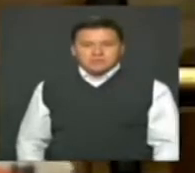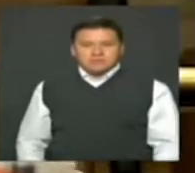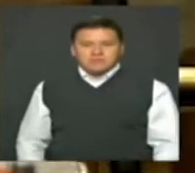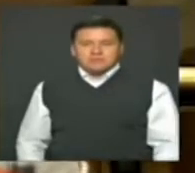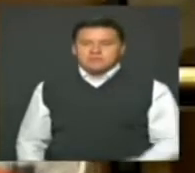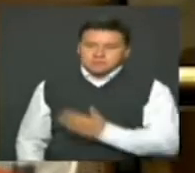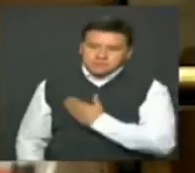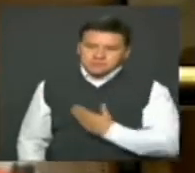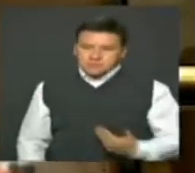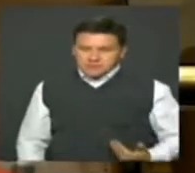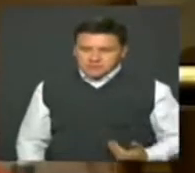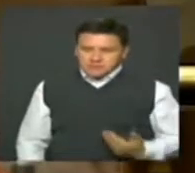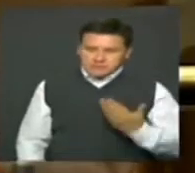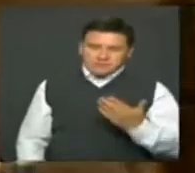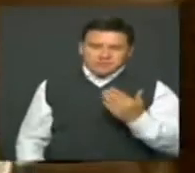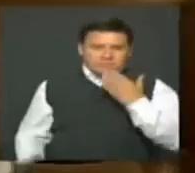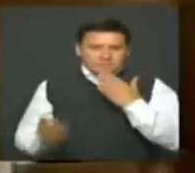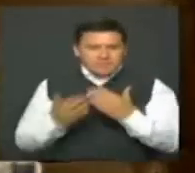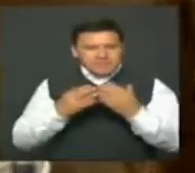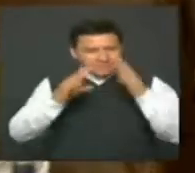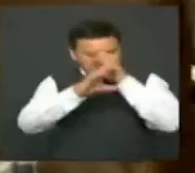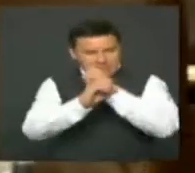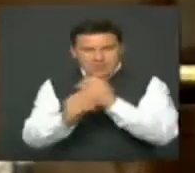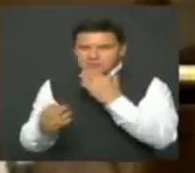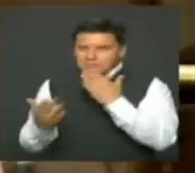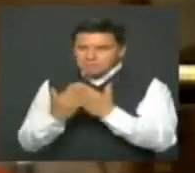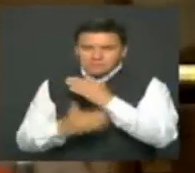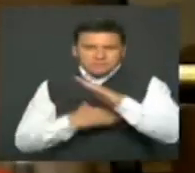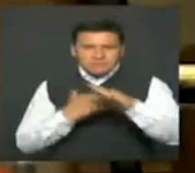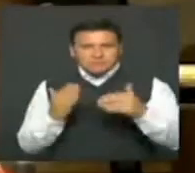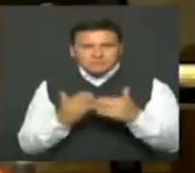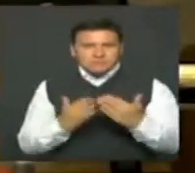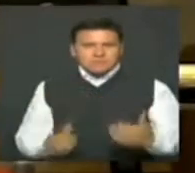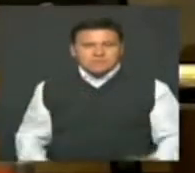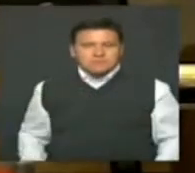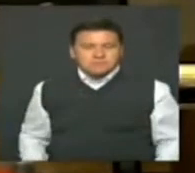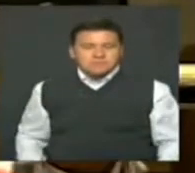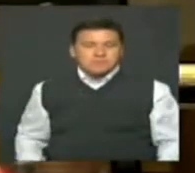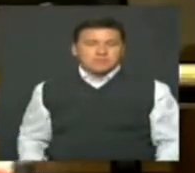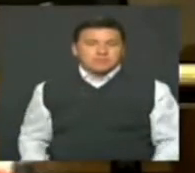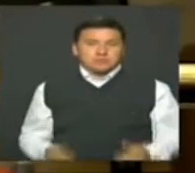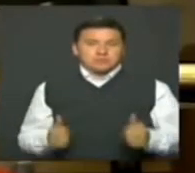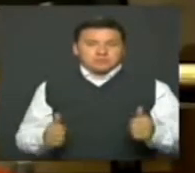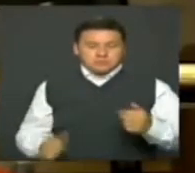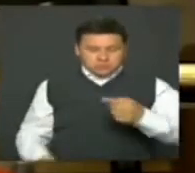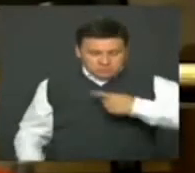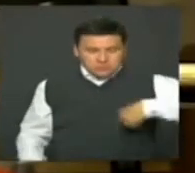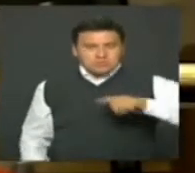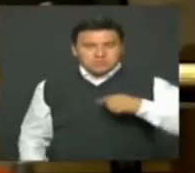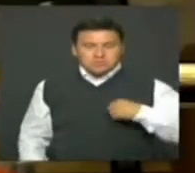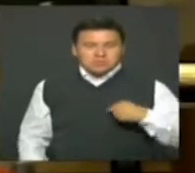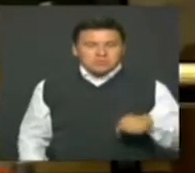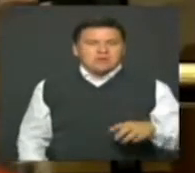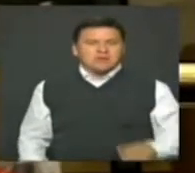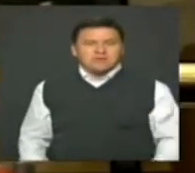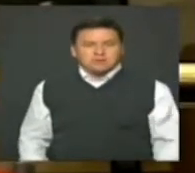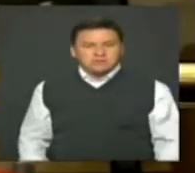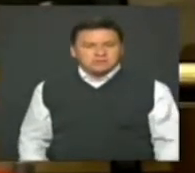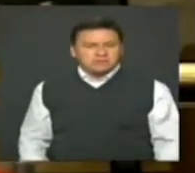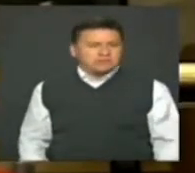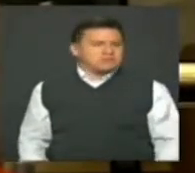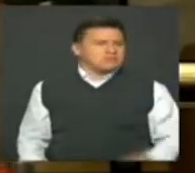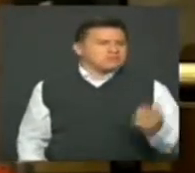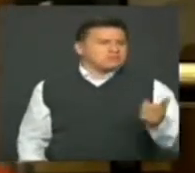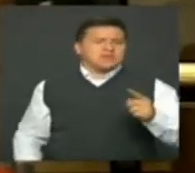Señor presidente, muy buenas noches, muchas gracias. Pues bueno, nosotros estamos acá no solo para